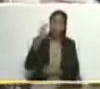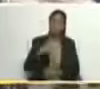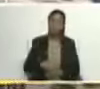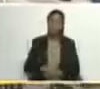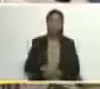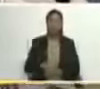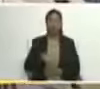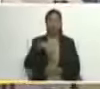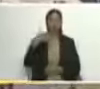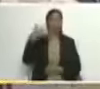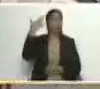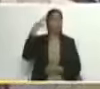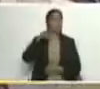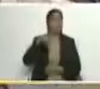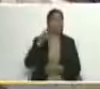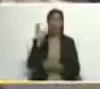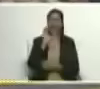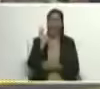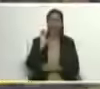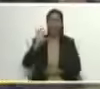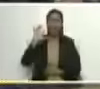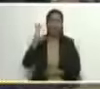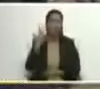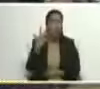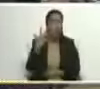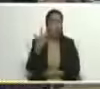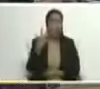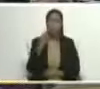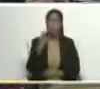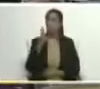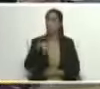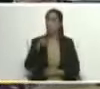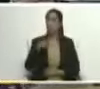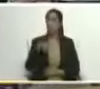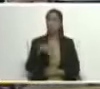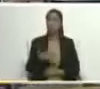Nunca antes en Caracas. Compañero comandante Daniel,